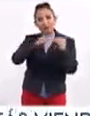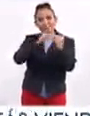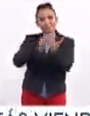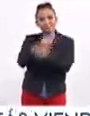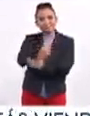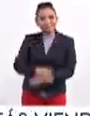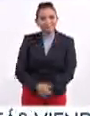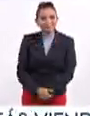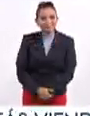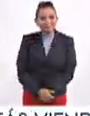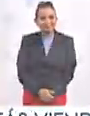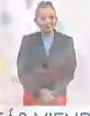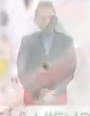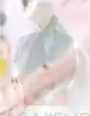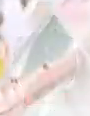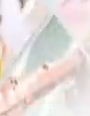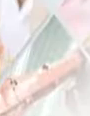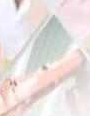democráticos.